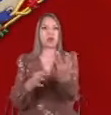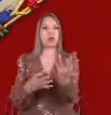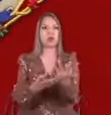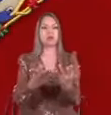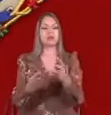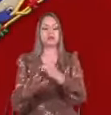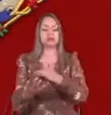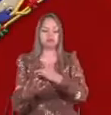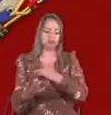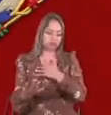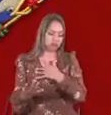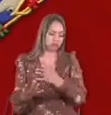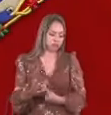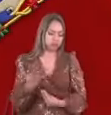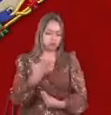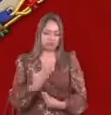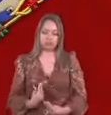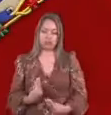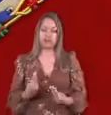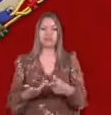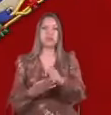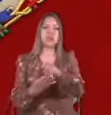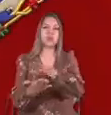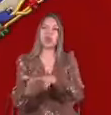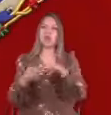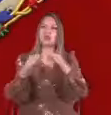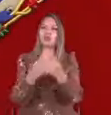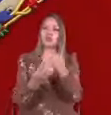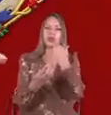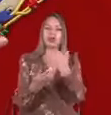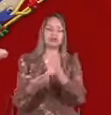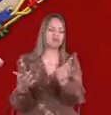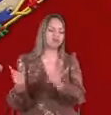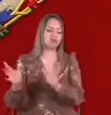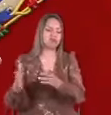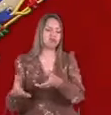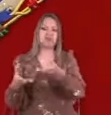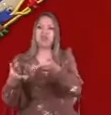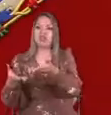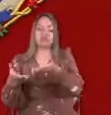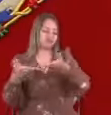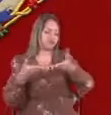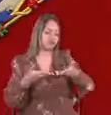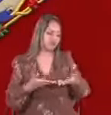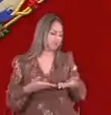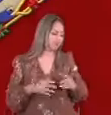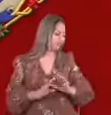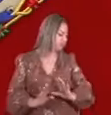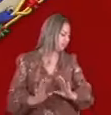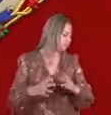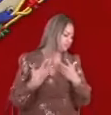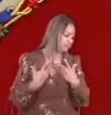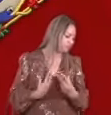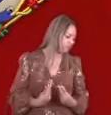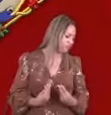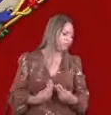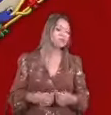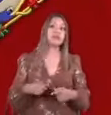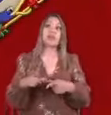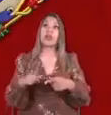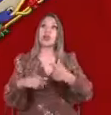temor, la sociedad pierde capacidad de forjar proyectos colectivos y de exigir al poder político que cumpla con su deber.